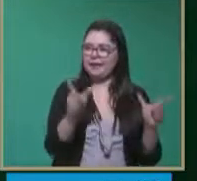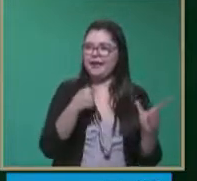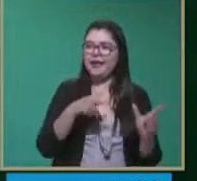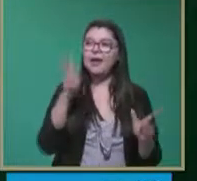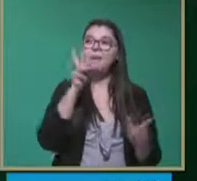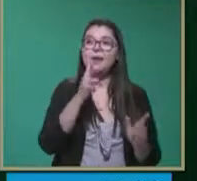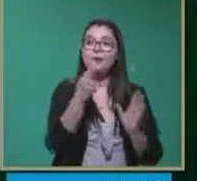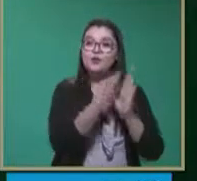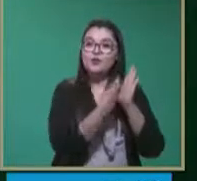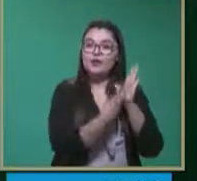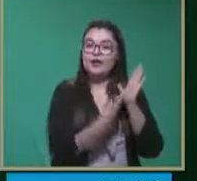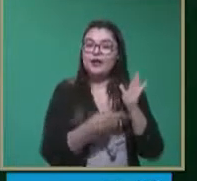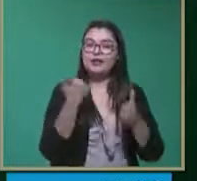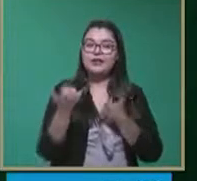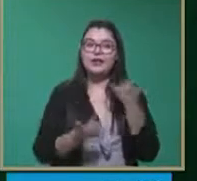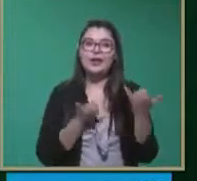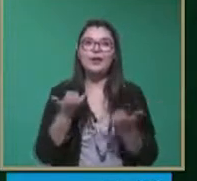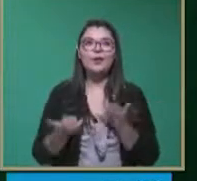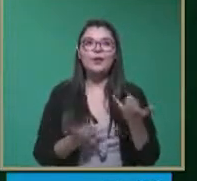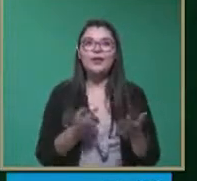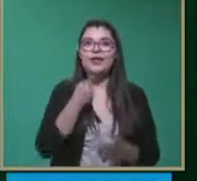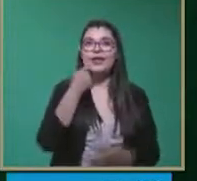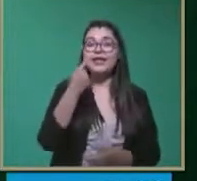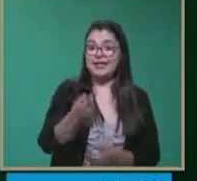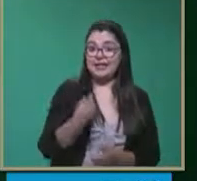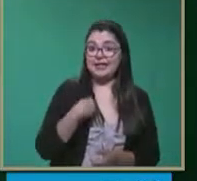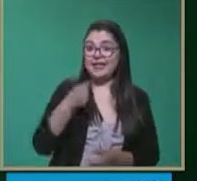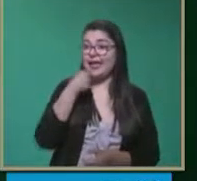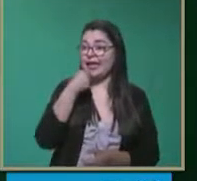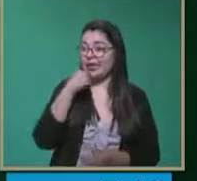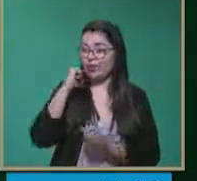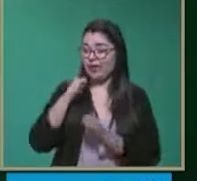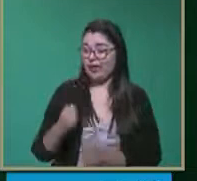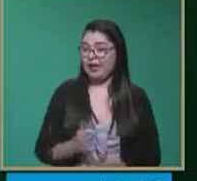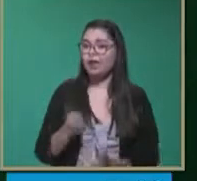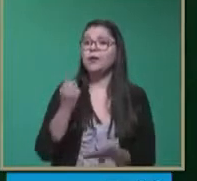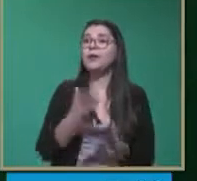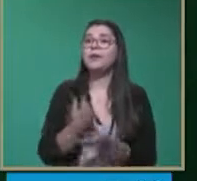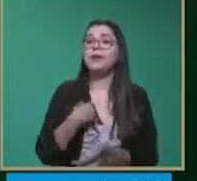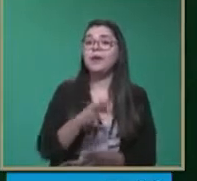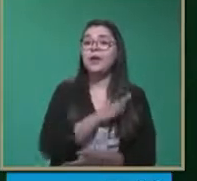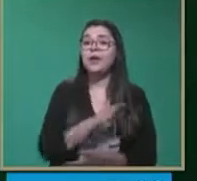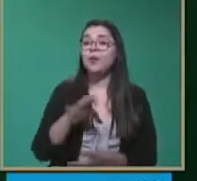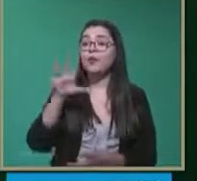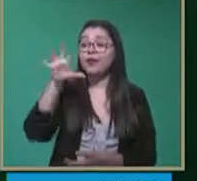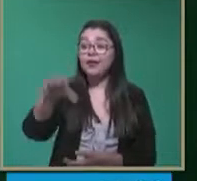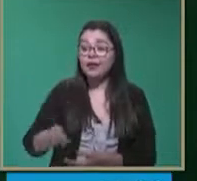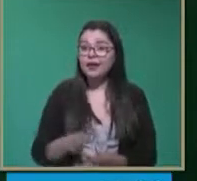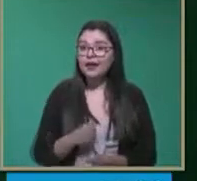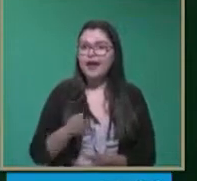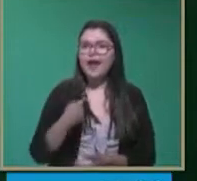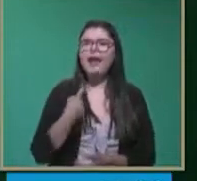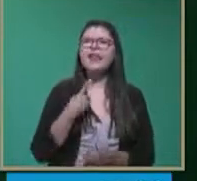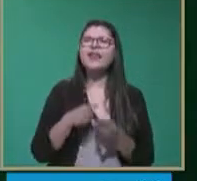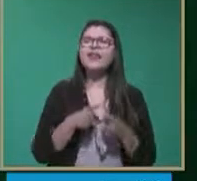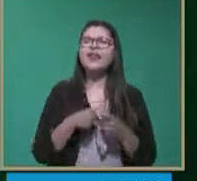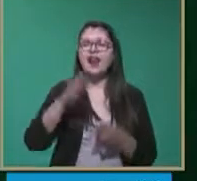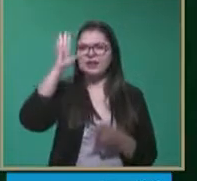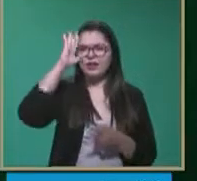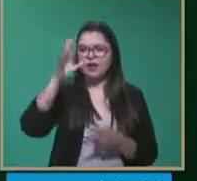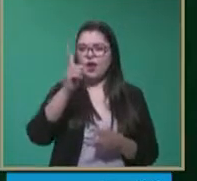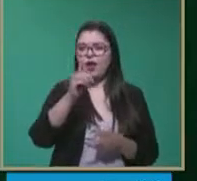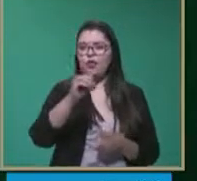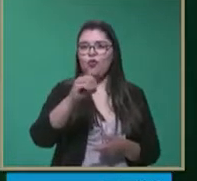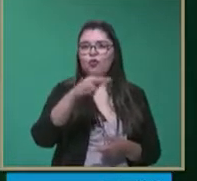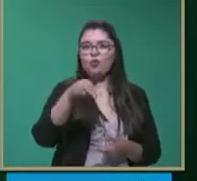del juego, que dice, el jicotillo únicamente puede atrapar a Doña Blanca, estando afuera del círculo.